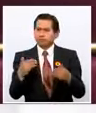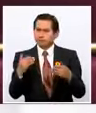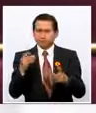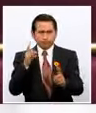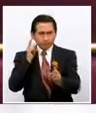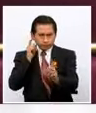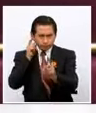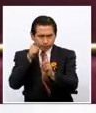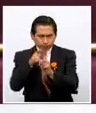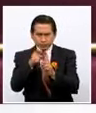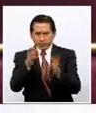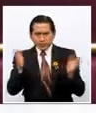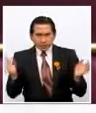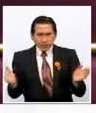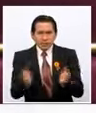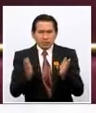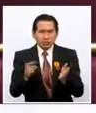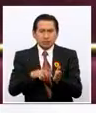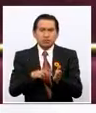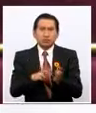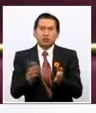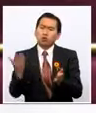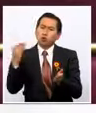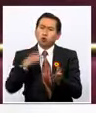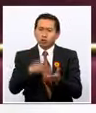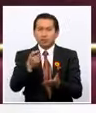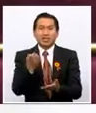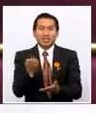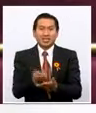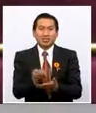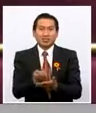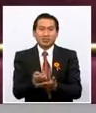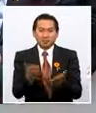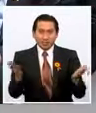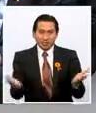que es la de recuperar la economía